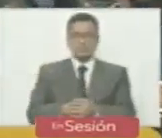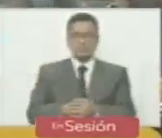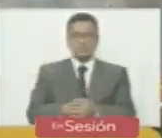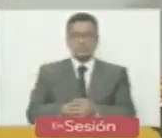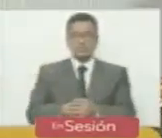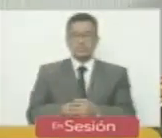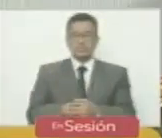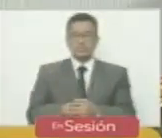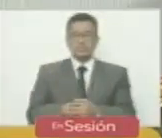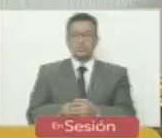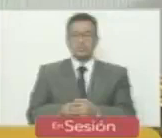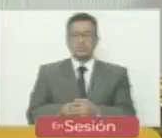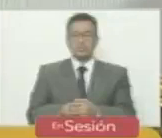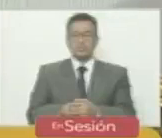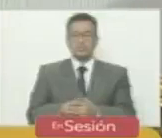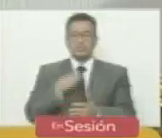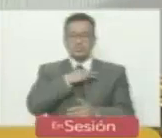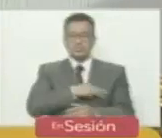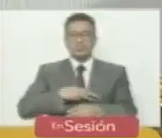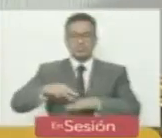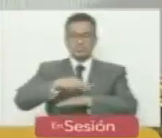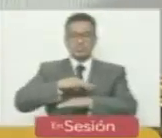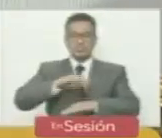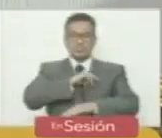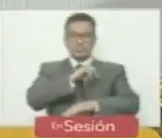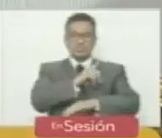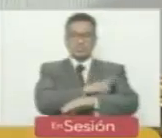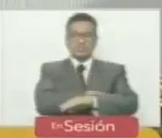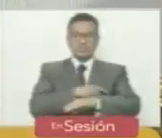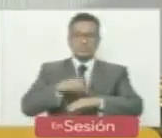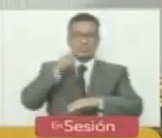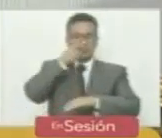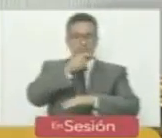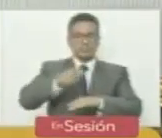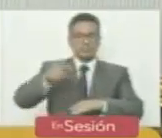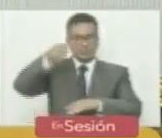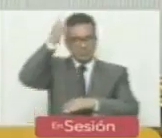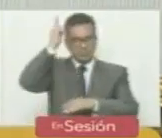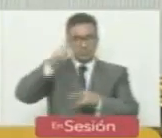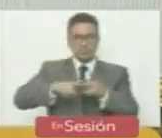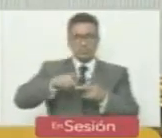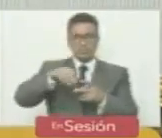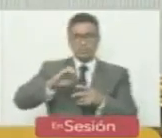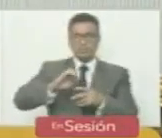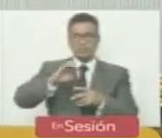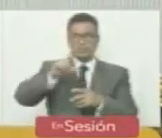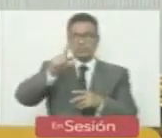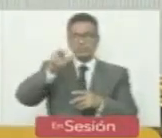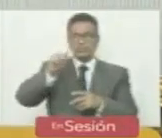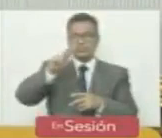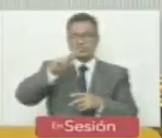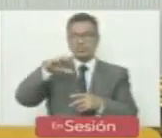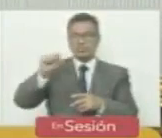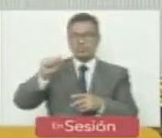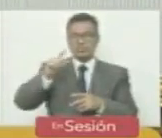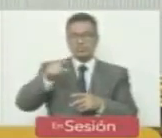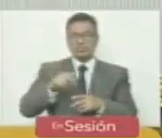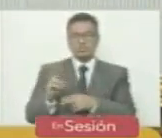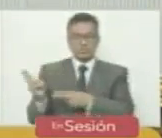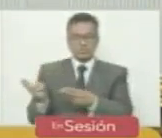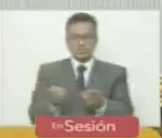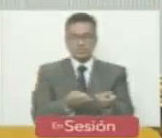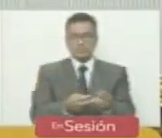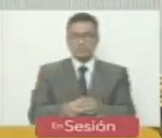a la ministra del Poder Popular para los Pueblos Indígenas, Clara Josefina Vidal Ventresca,